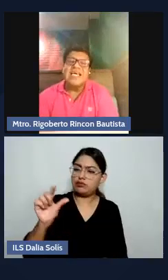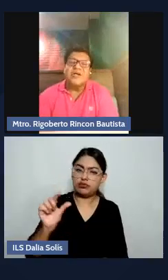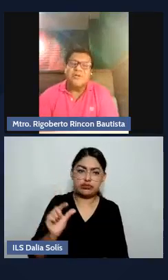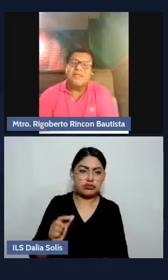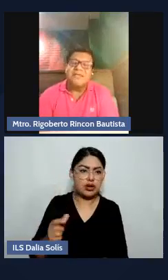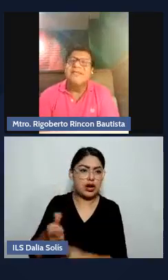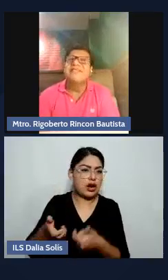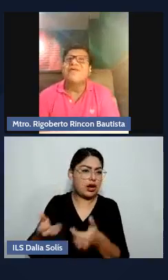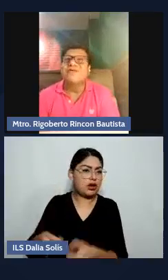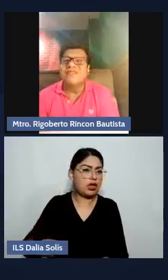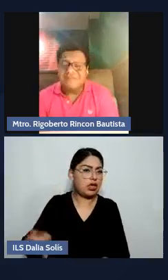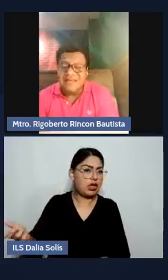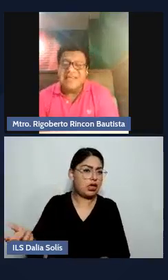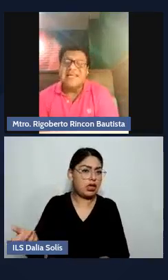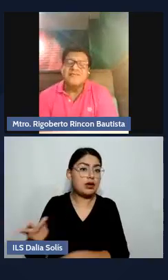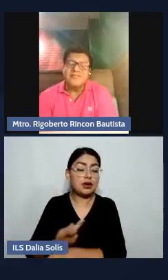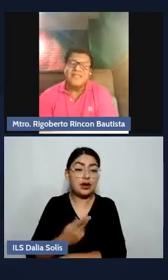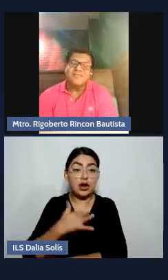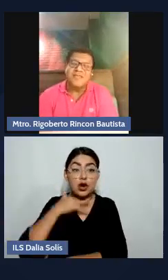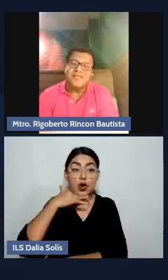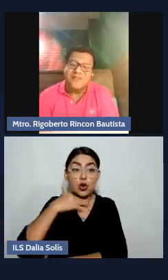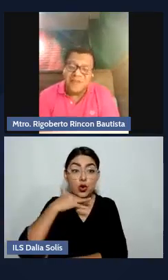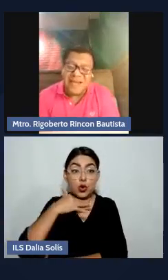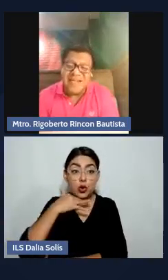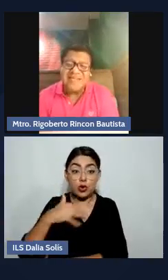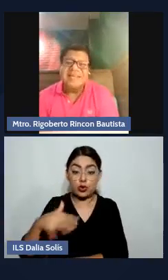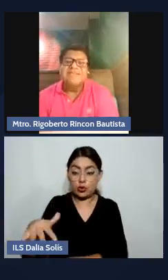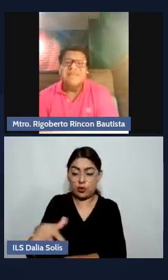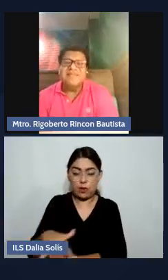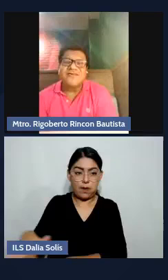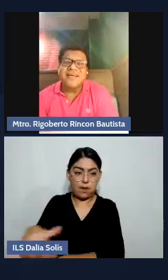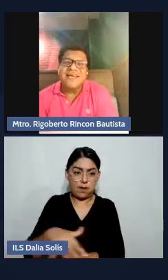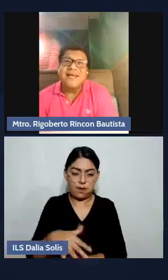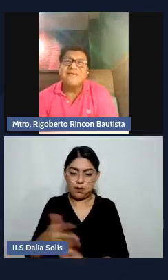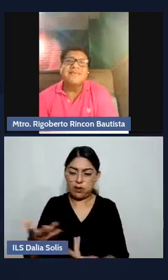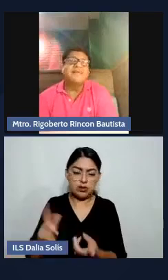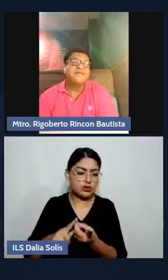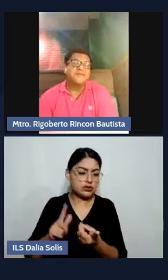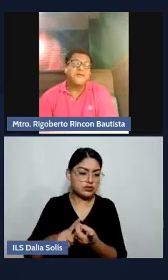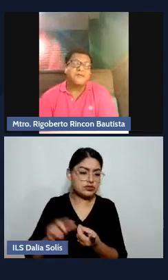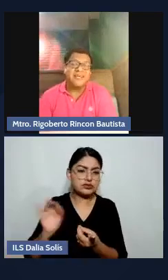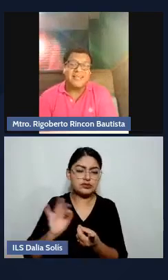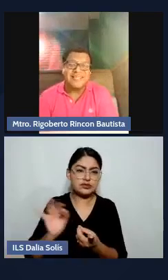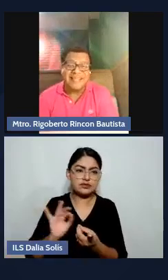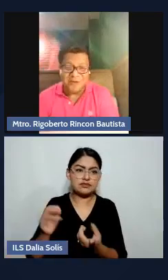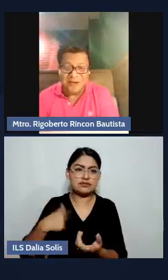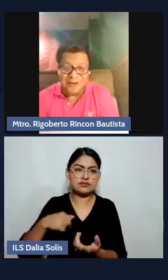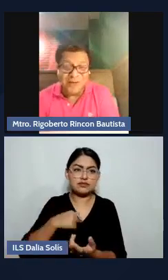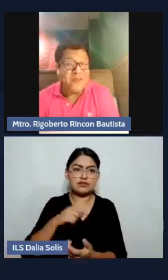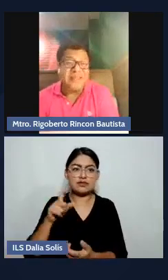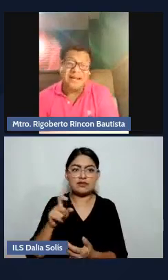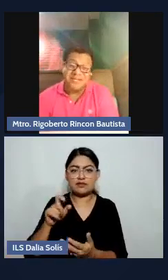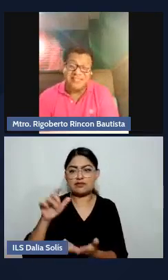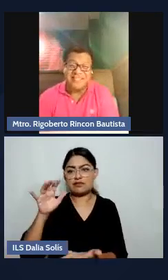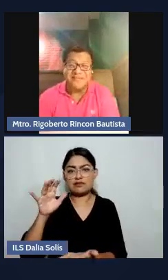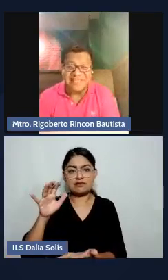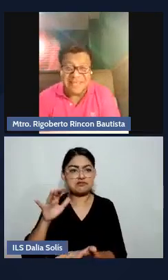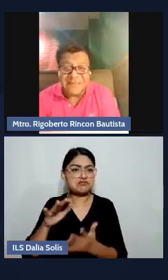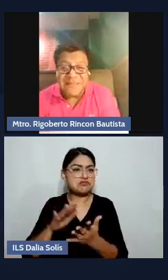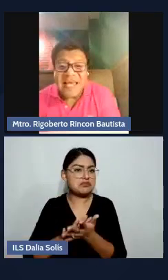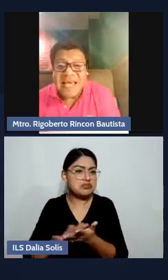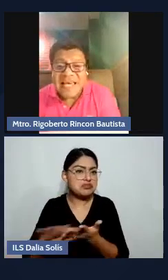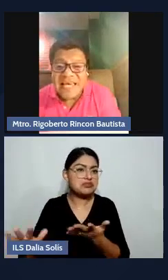completamente contaminas nuestras fuentes fluviales y esto genera pues que nos podamos quedar sin agua, ¿no? De una manera muy extremista.